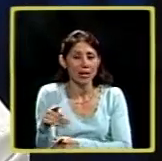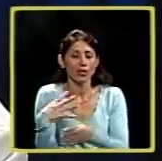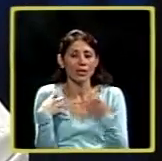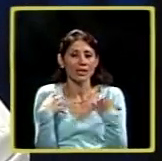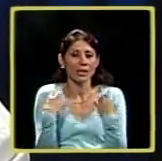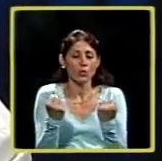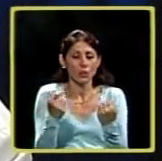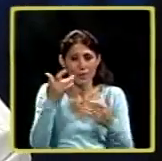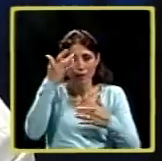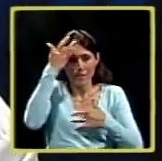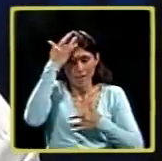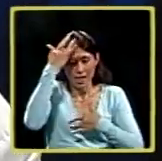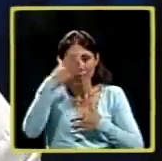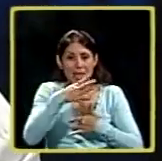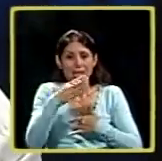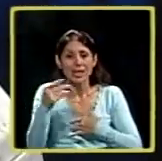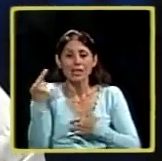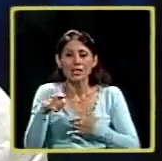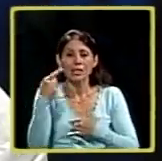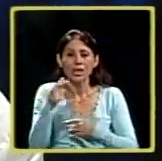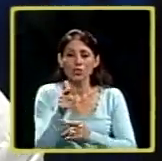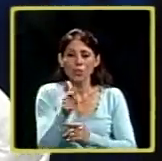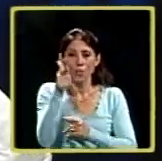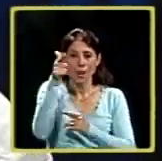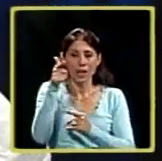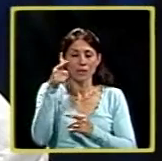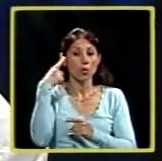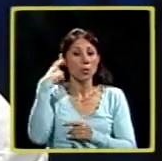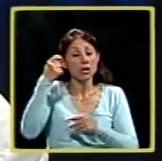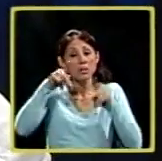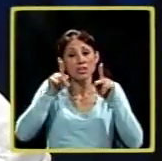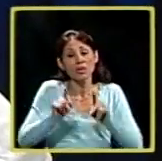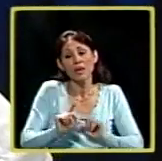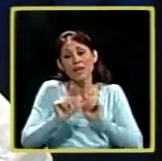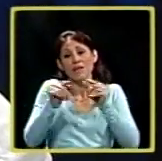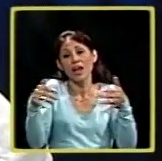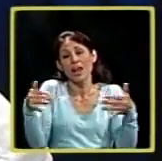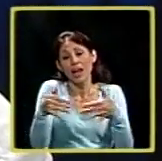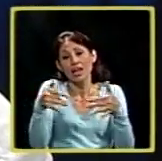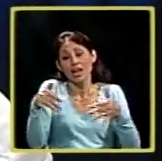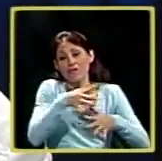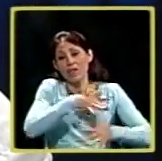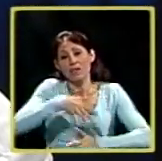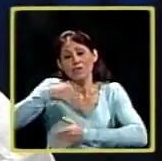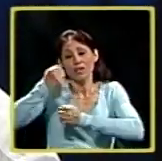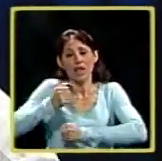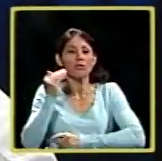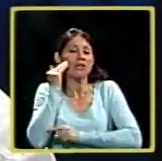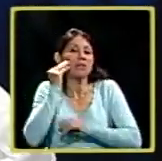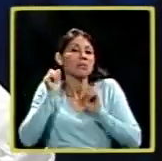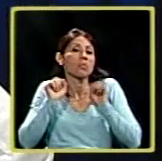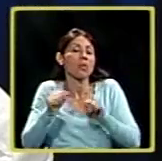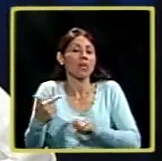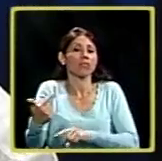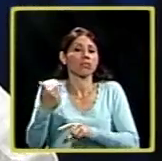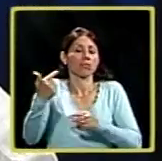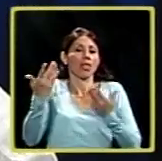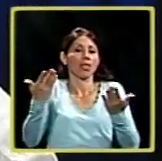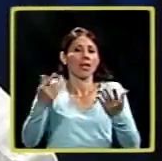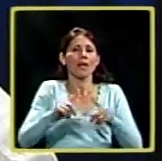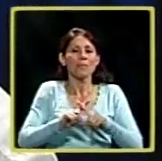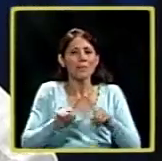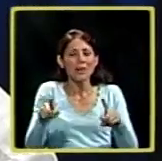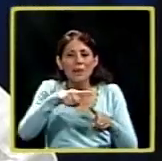el que va de soldado sabe que pues, puede hacer que se saque la rifa de un balazo, pero no sacarse la rifa de